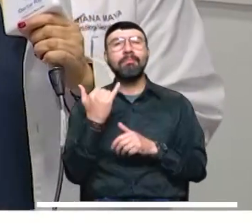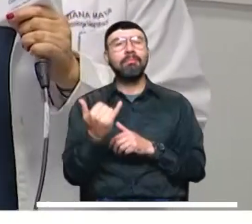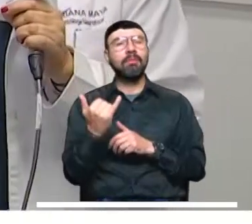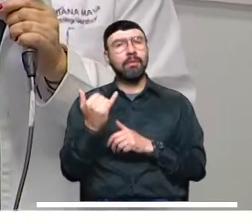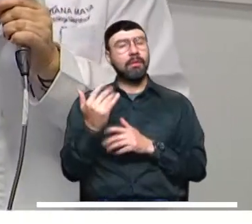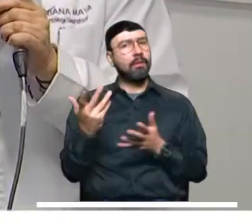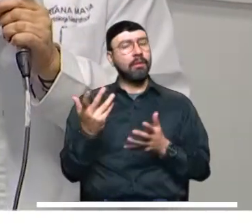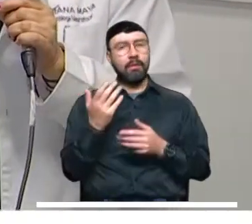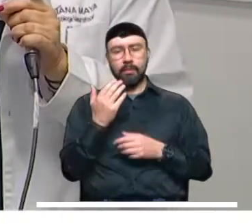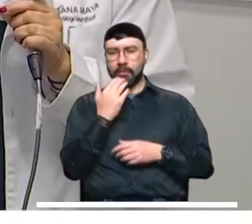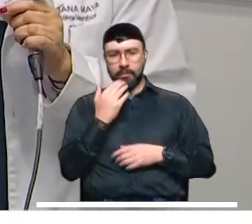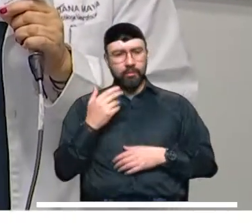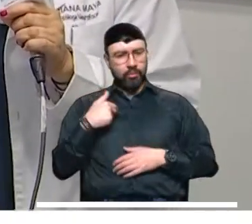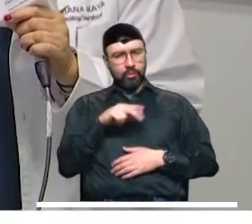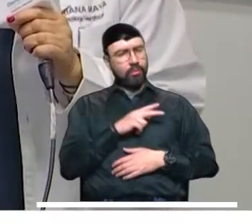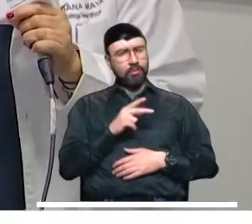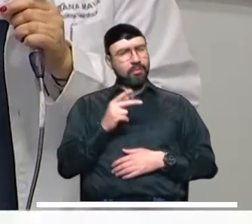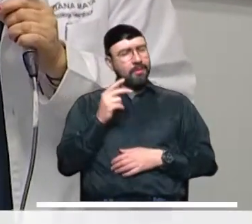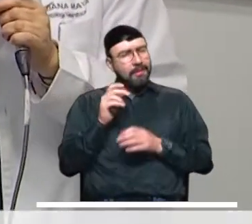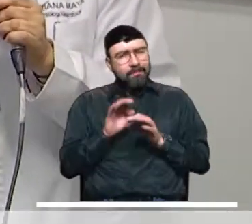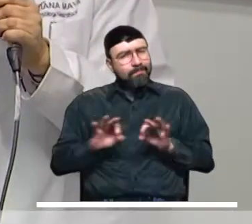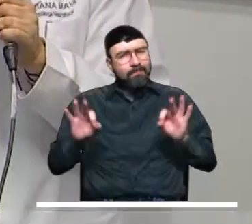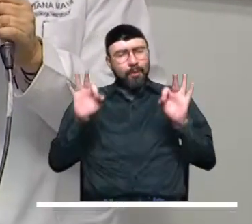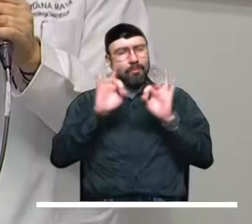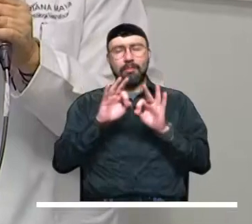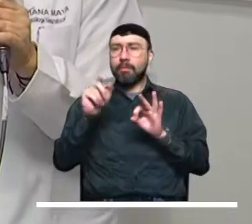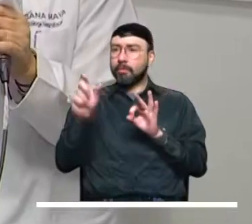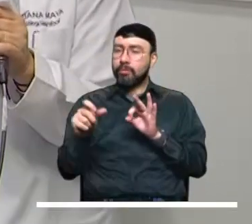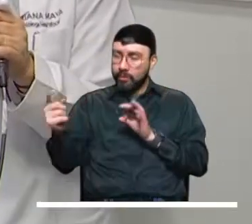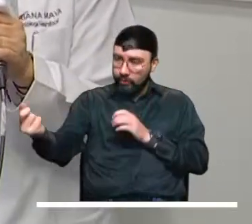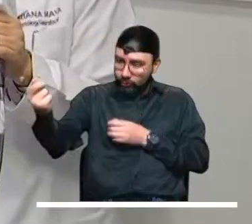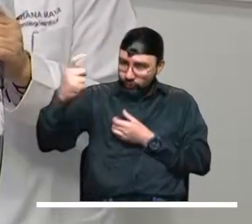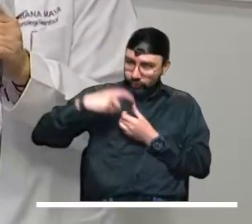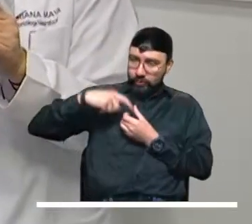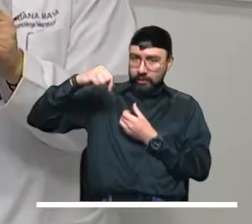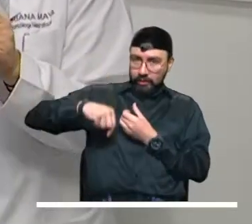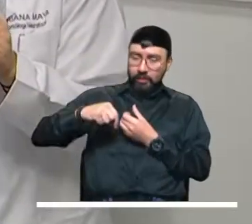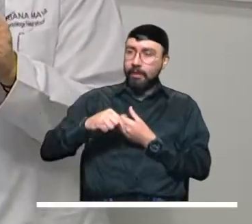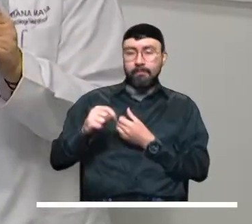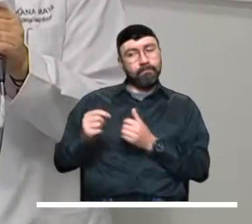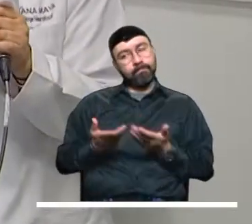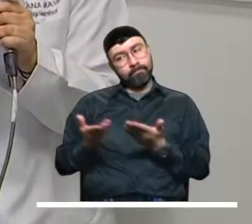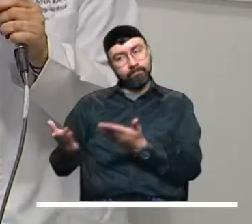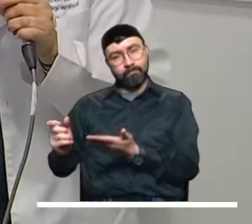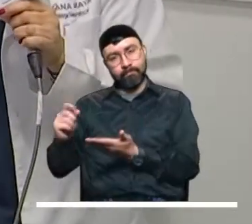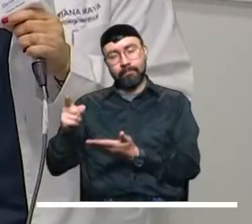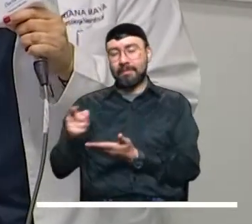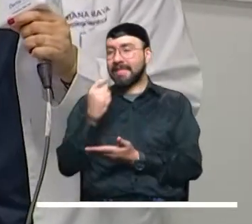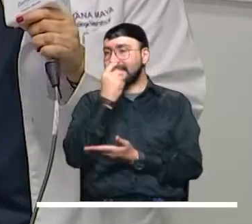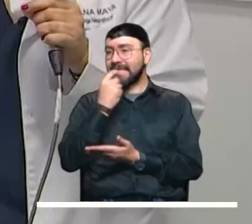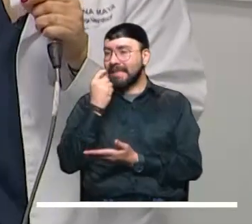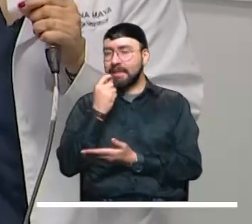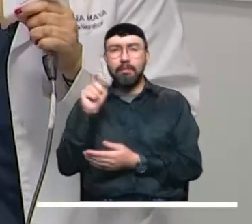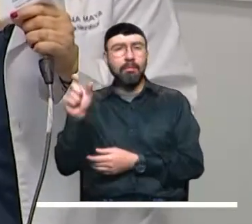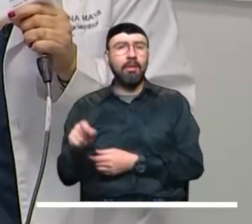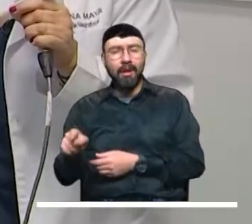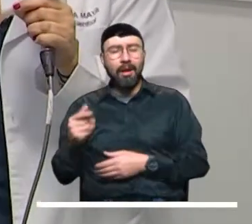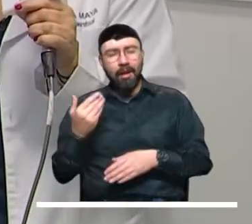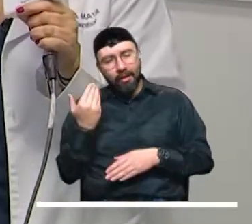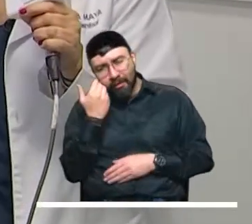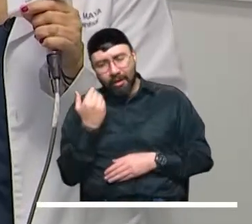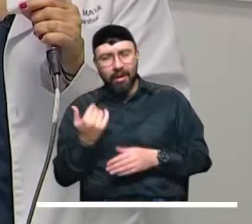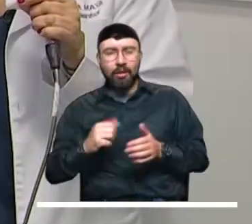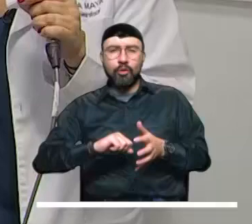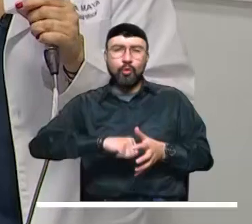qué nosotros damos la importancia? ¿Por qué un paciente llega a Parque de la Salud y pasa a odontología? Viene por un problema de la rodilla, de